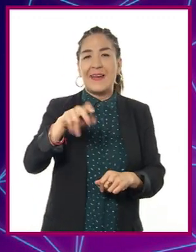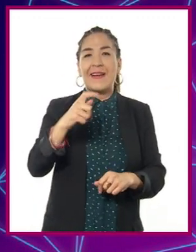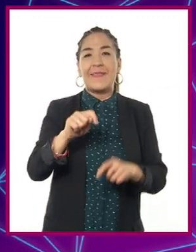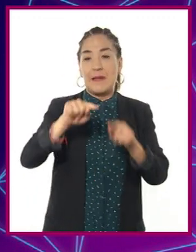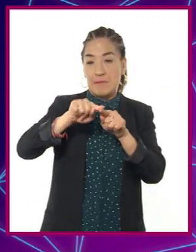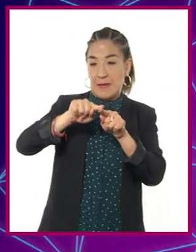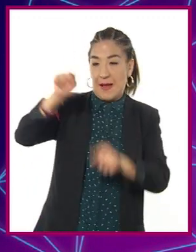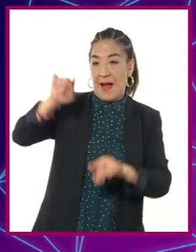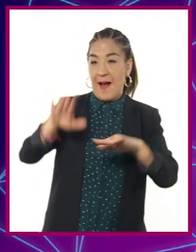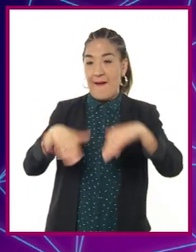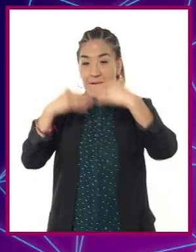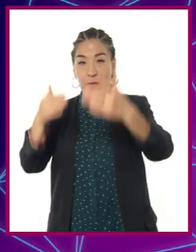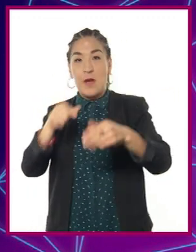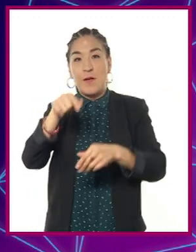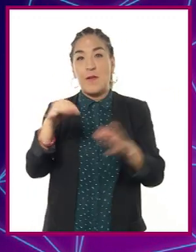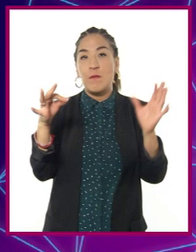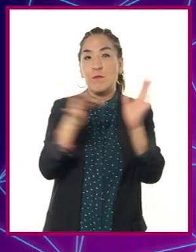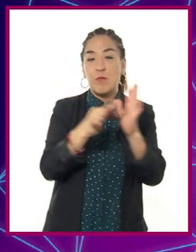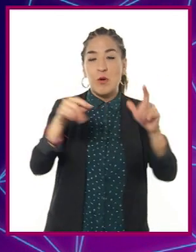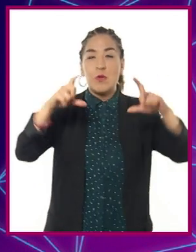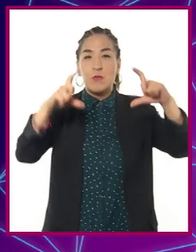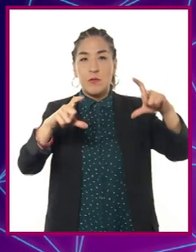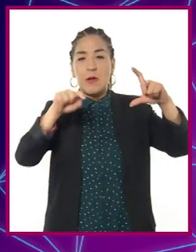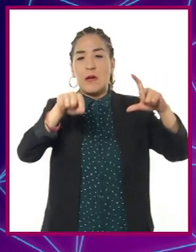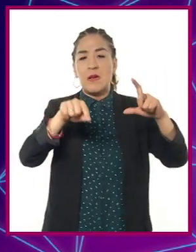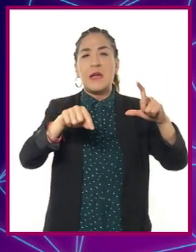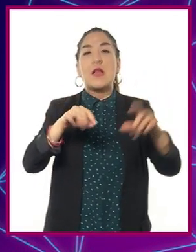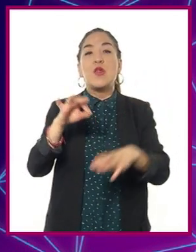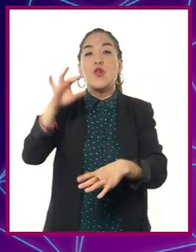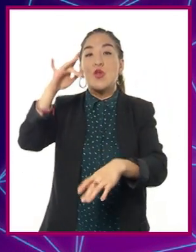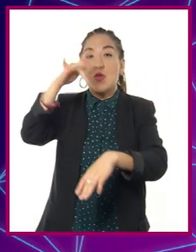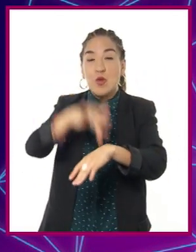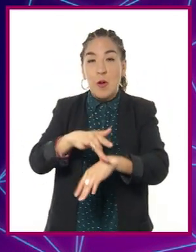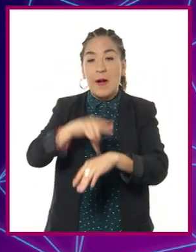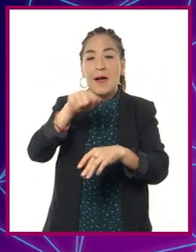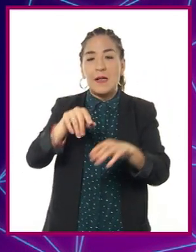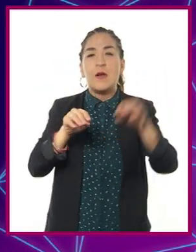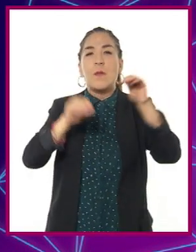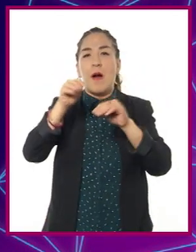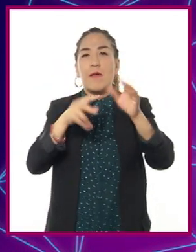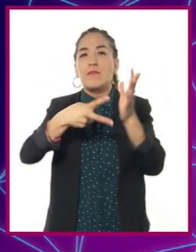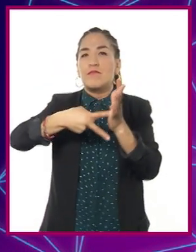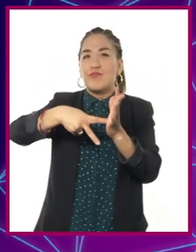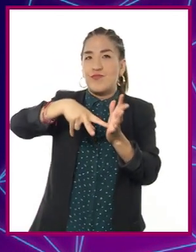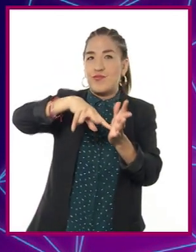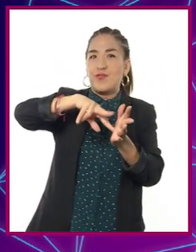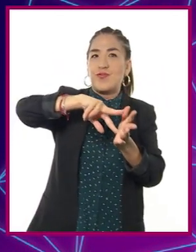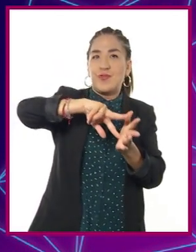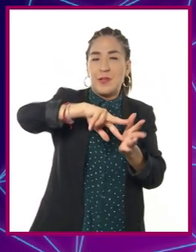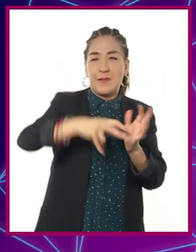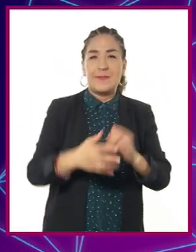el punto donde la tangente toca a la circunferencia.